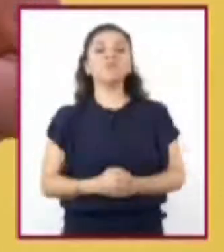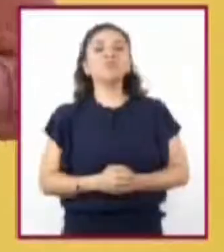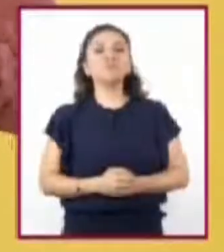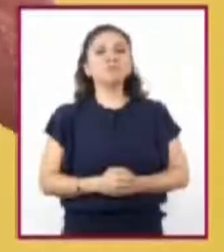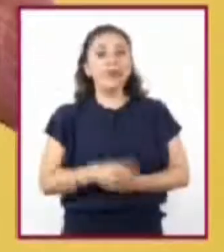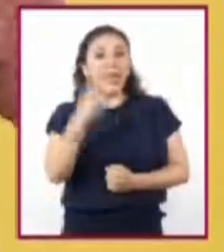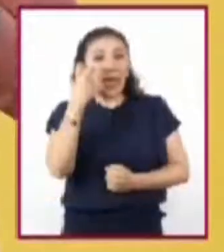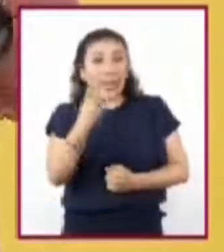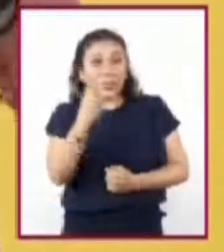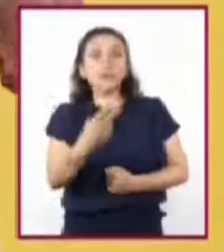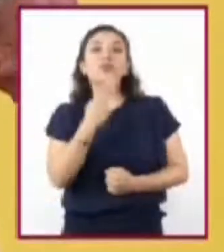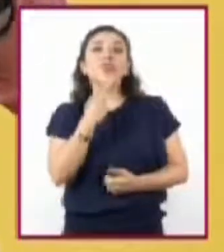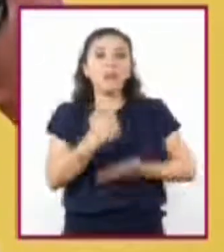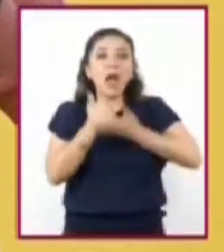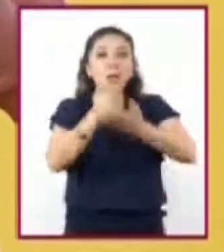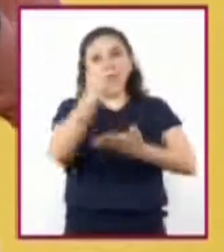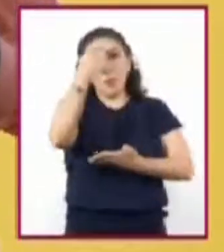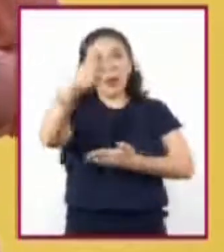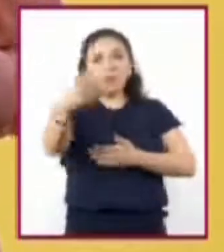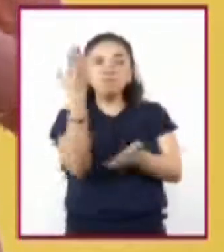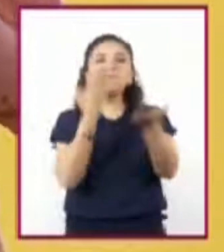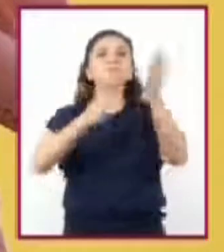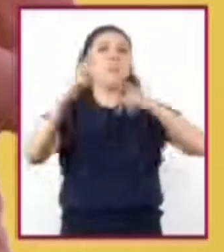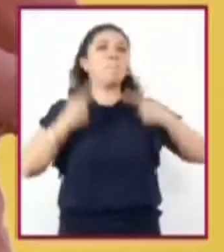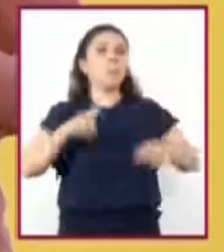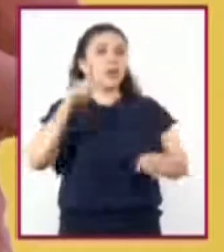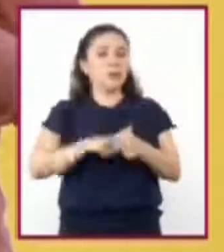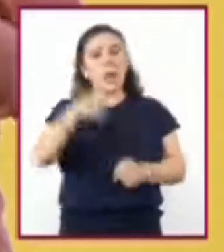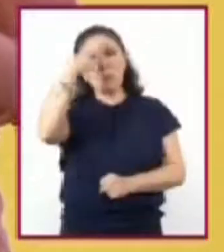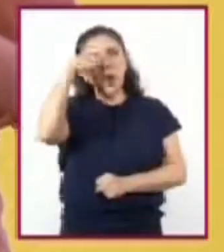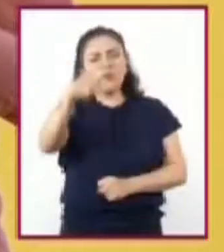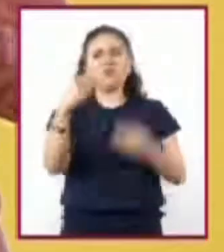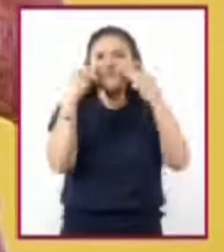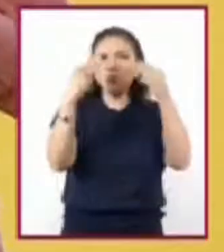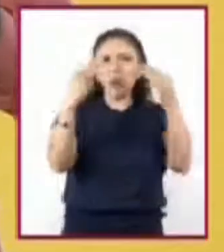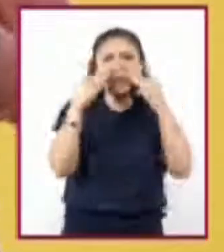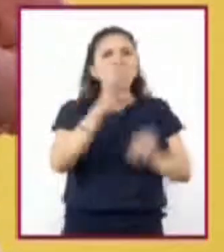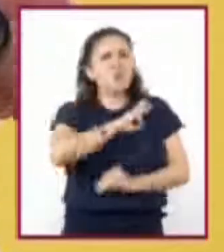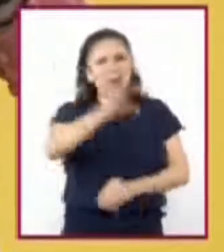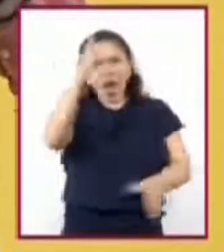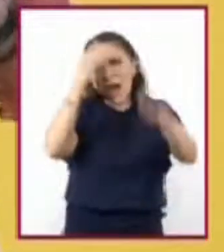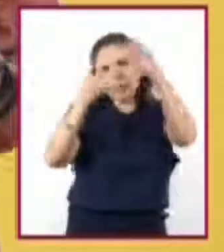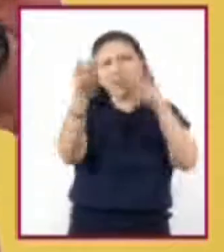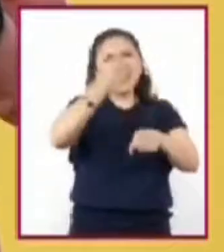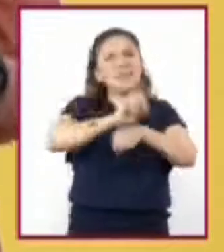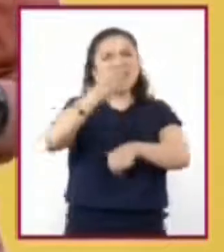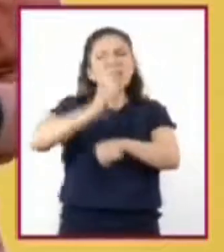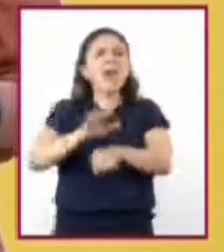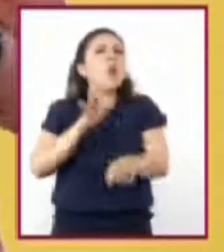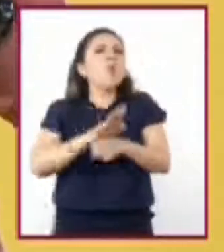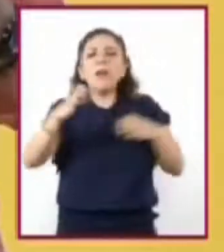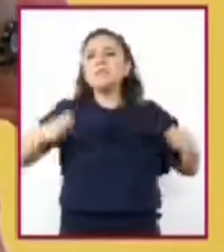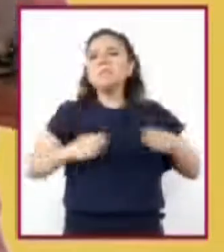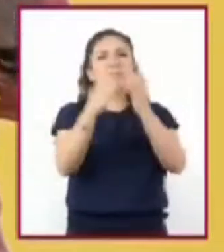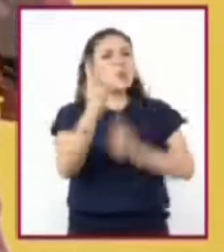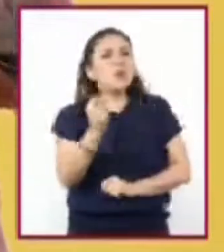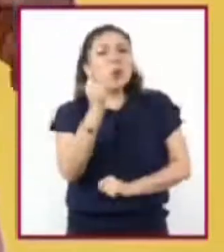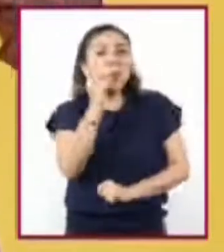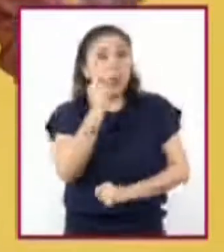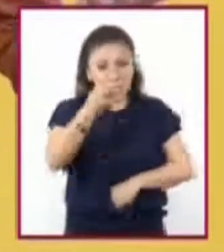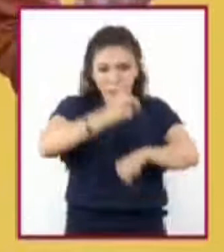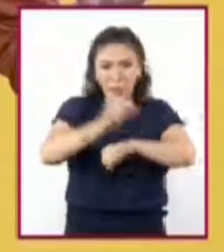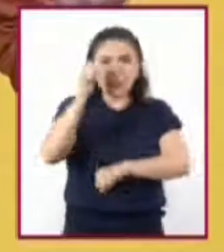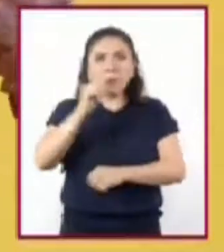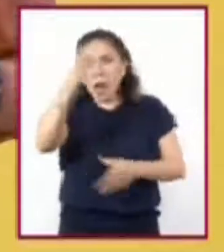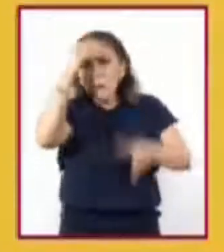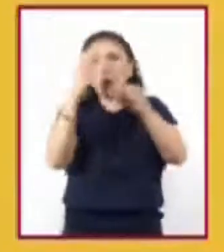Proximidad que será de mucha ayuda en su crecimiento personal para mostrar que se aprende todos los días y en cualquier situación. Todos los días aprendemos